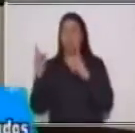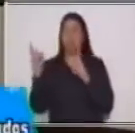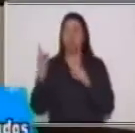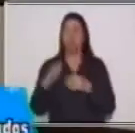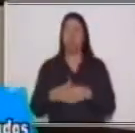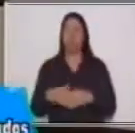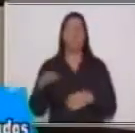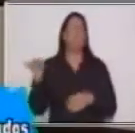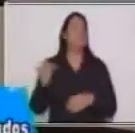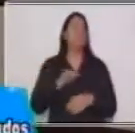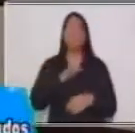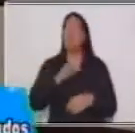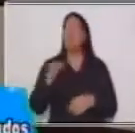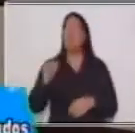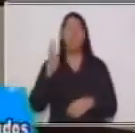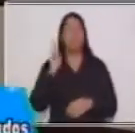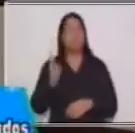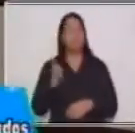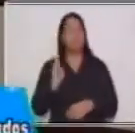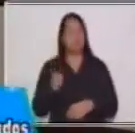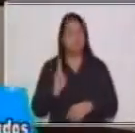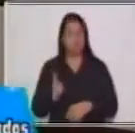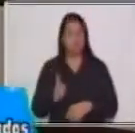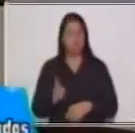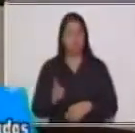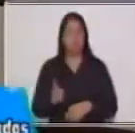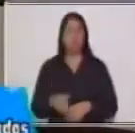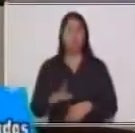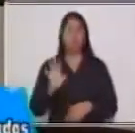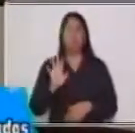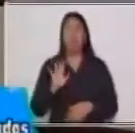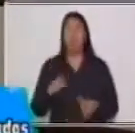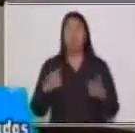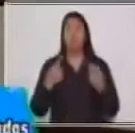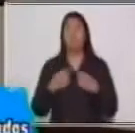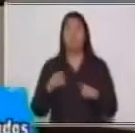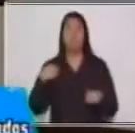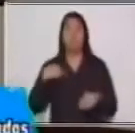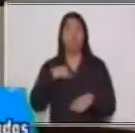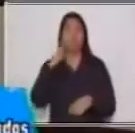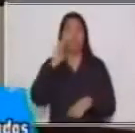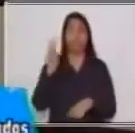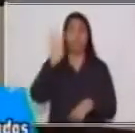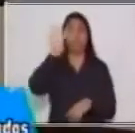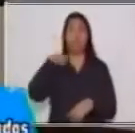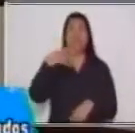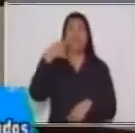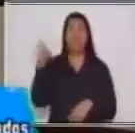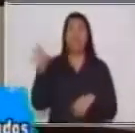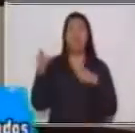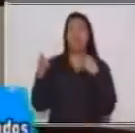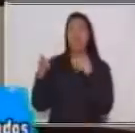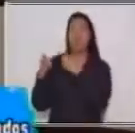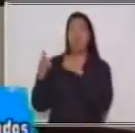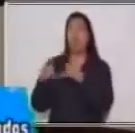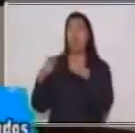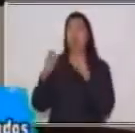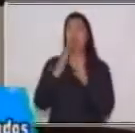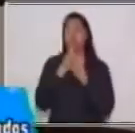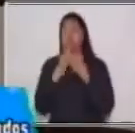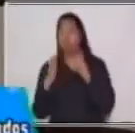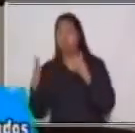las mismas. Cuando nosotros hay tablas que nos indican las fórmulas. Por ejemplo, aquí tenemos